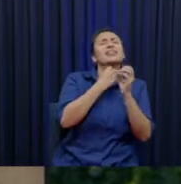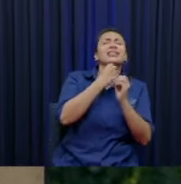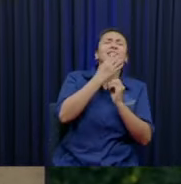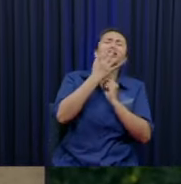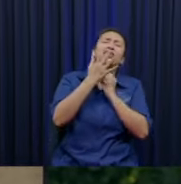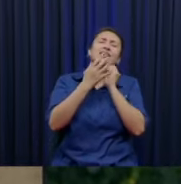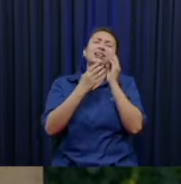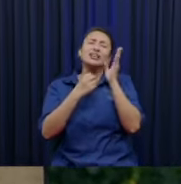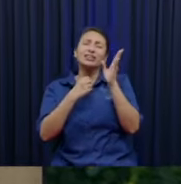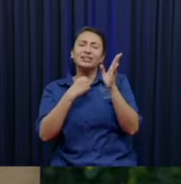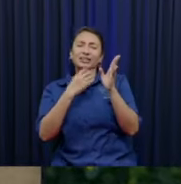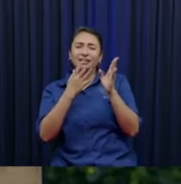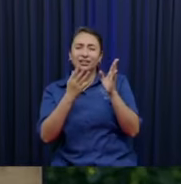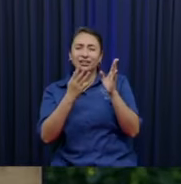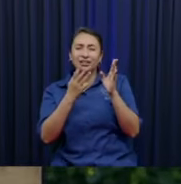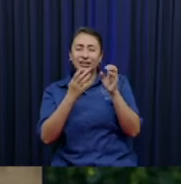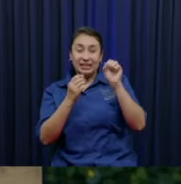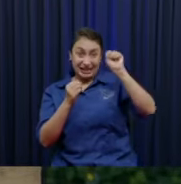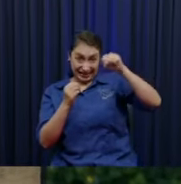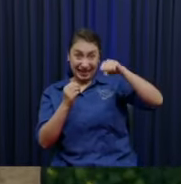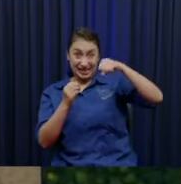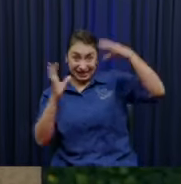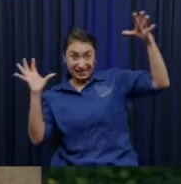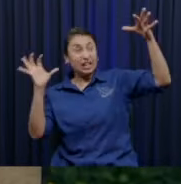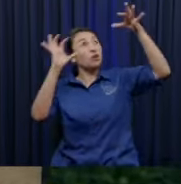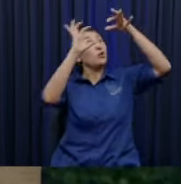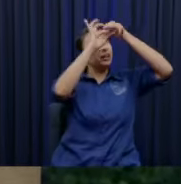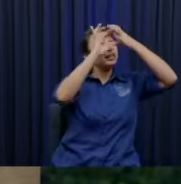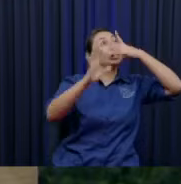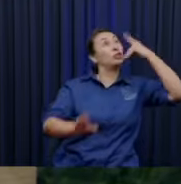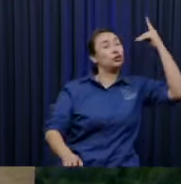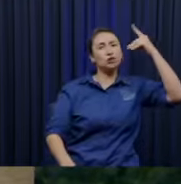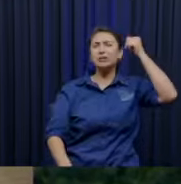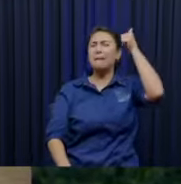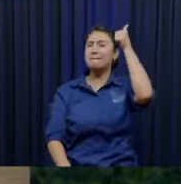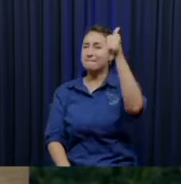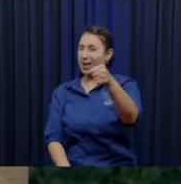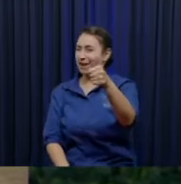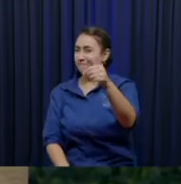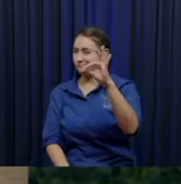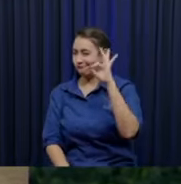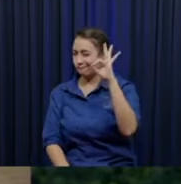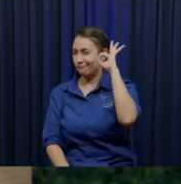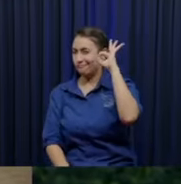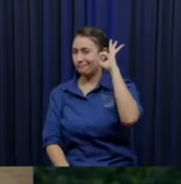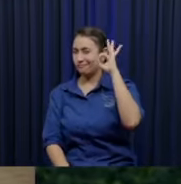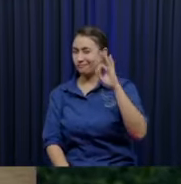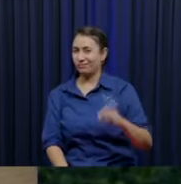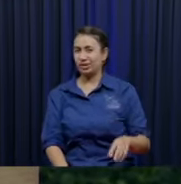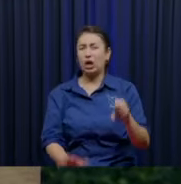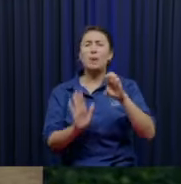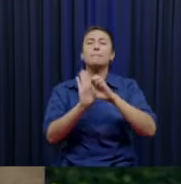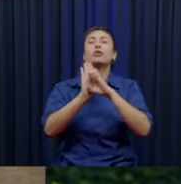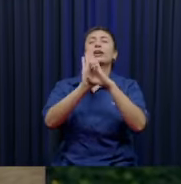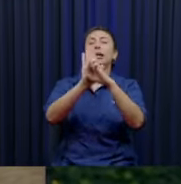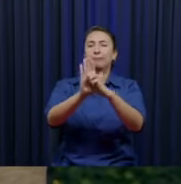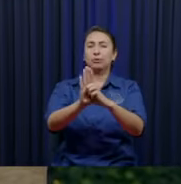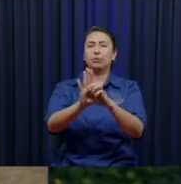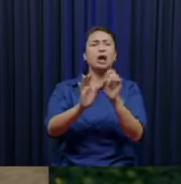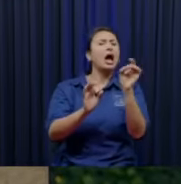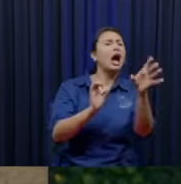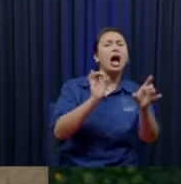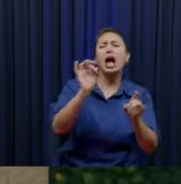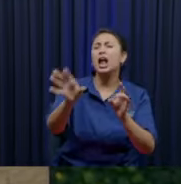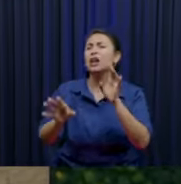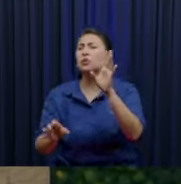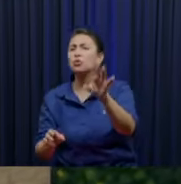Véame un himno que a usted le parece que lo puede, que lo empieza a levantar un poquito espiritualmente.